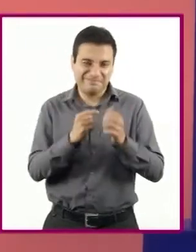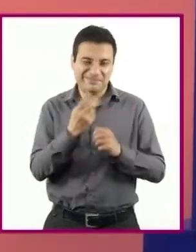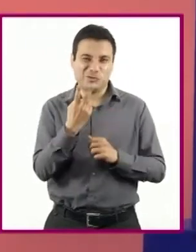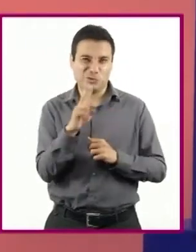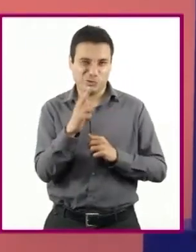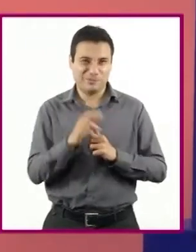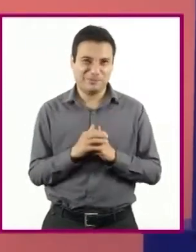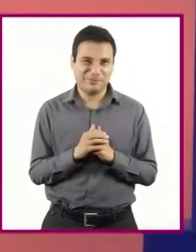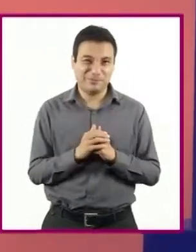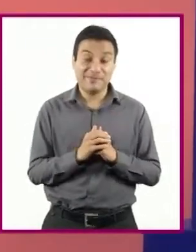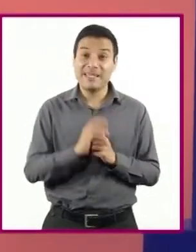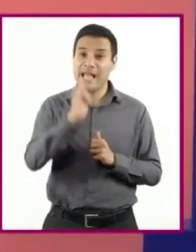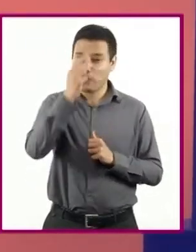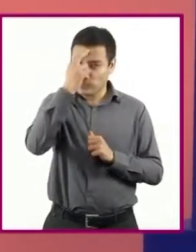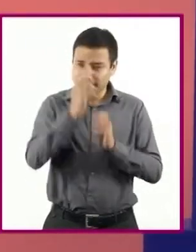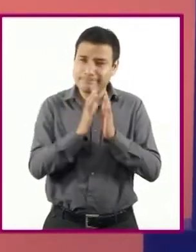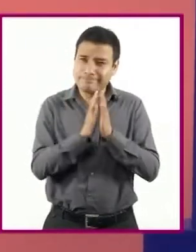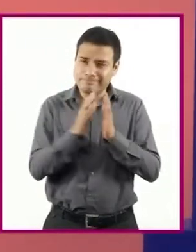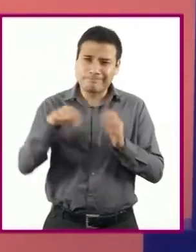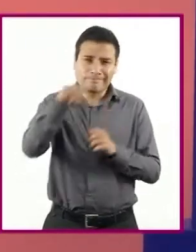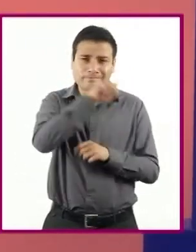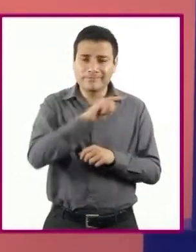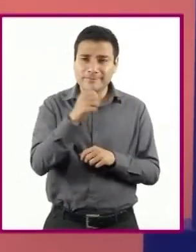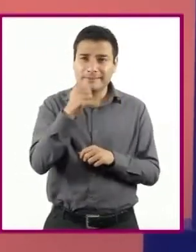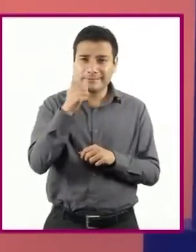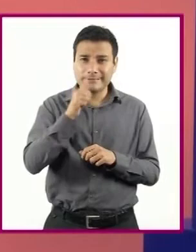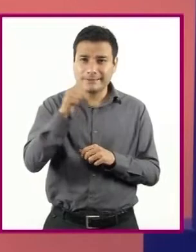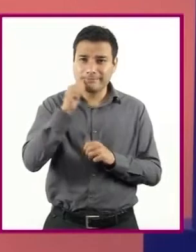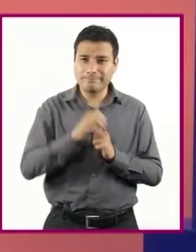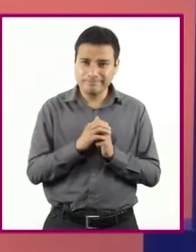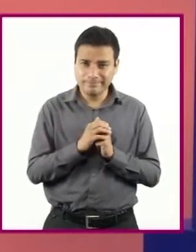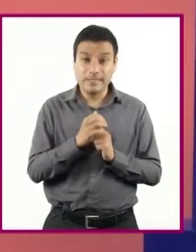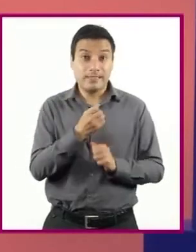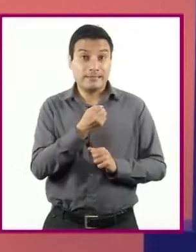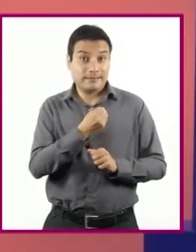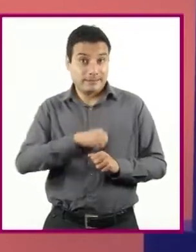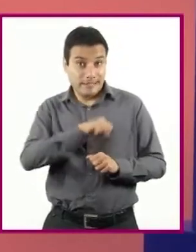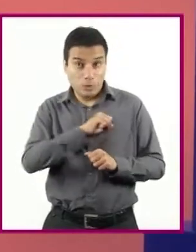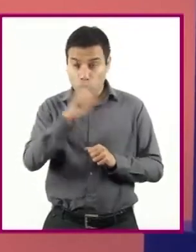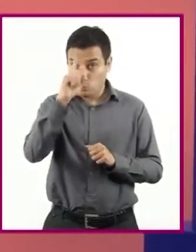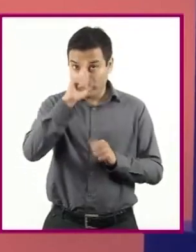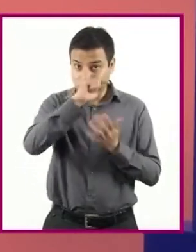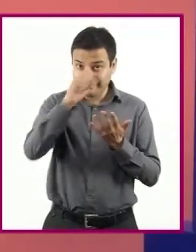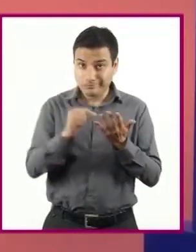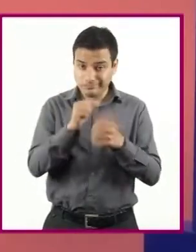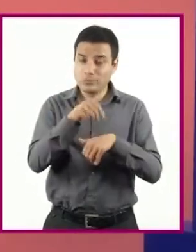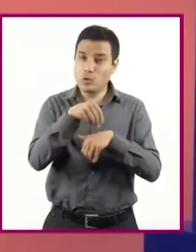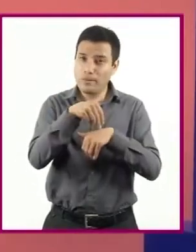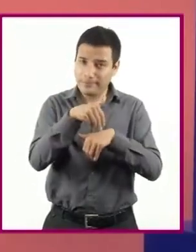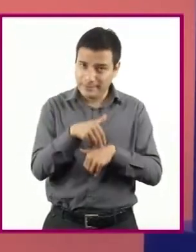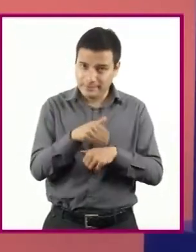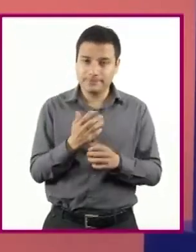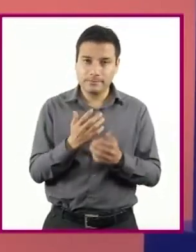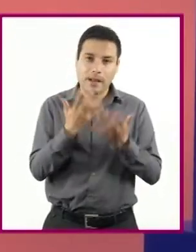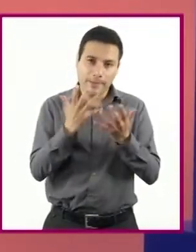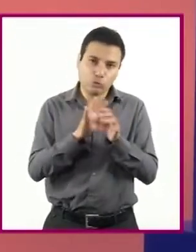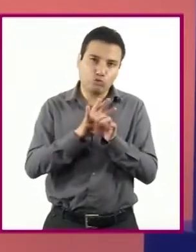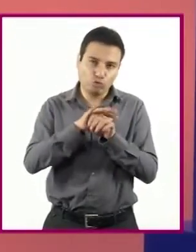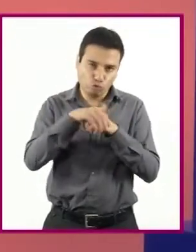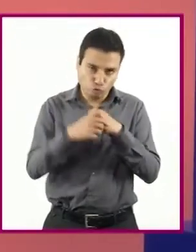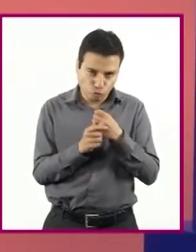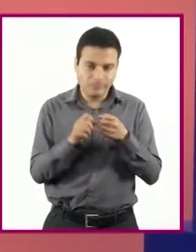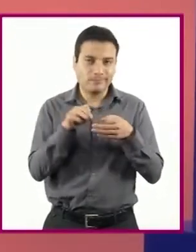la importancia de mantener en todo momento buenas medidas de higiene y salud, como lavarnos las